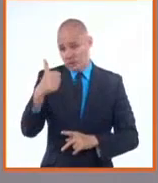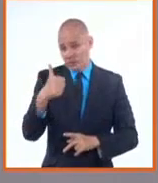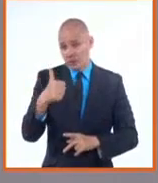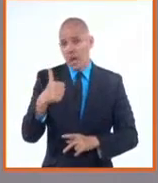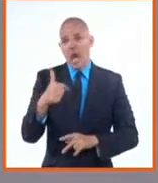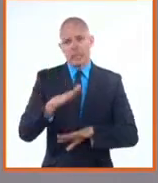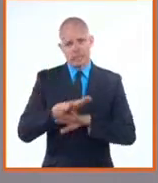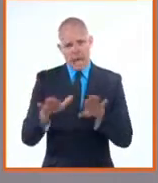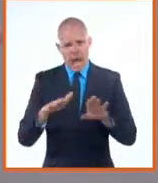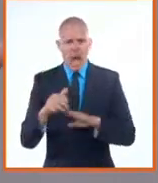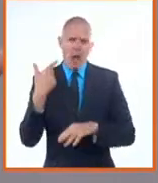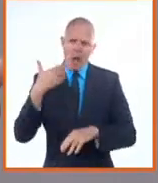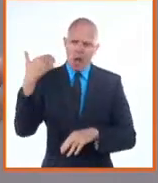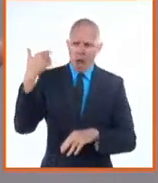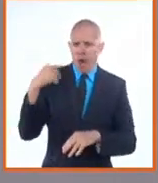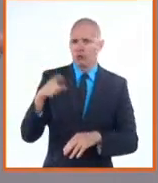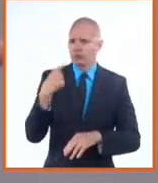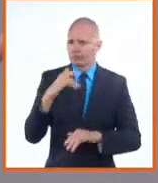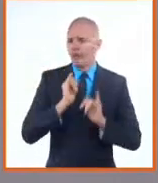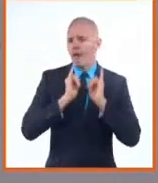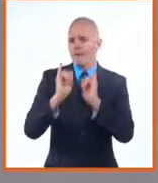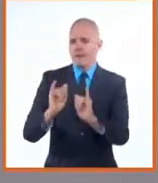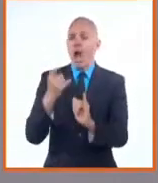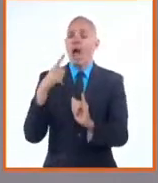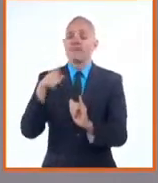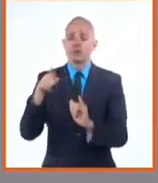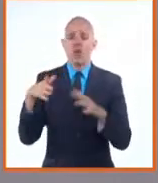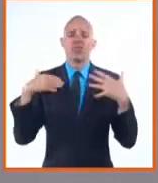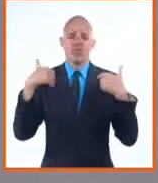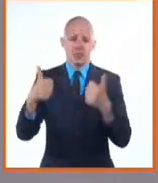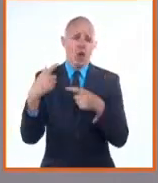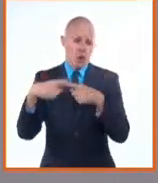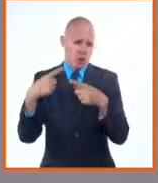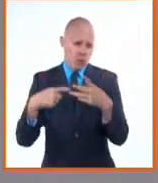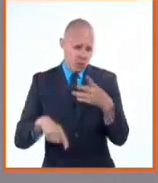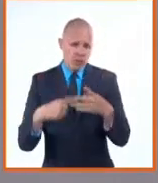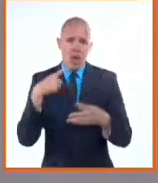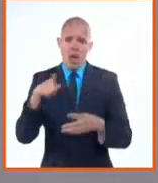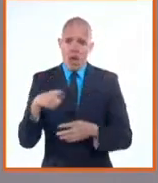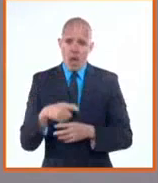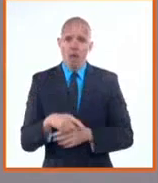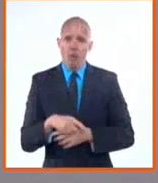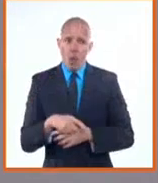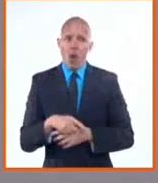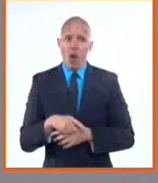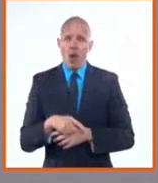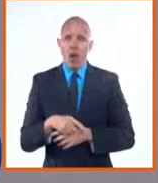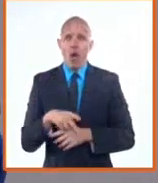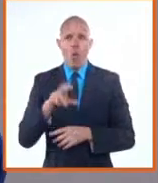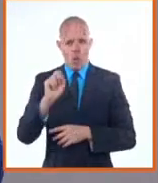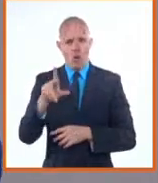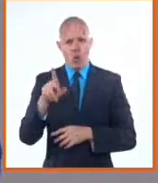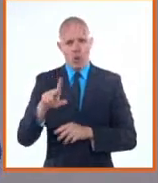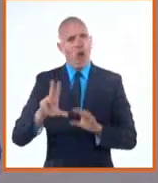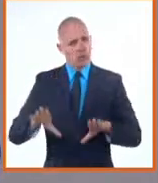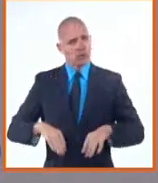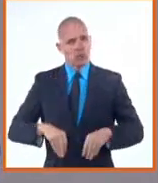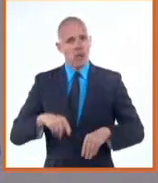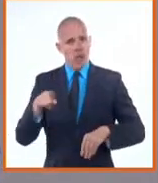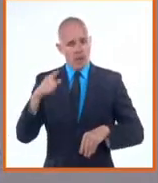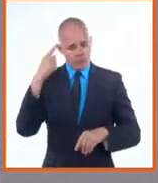que desde que en algún momento empezó que tiene que ver también con con con la fortaleza que implica el trabajo en